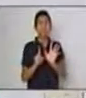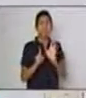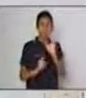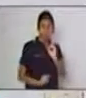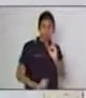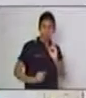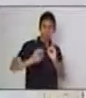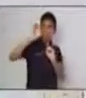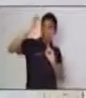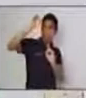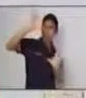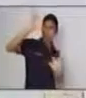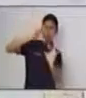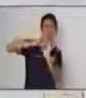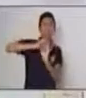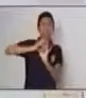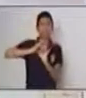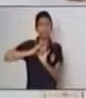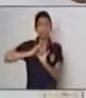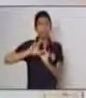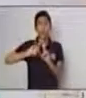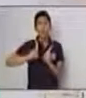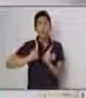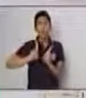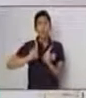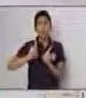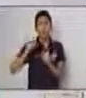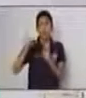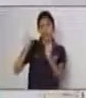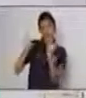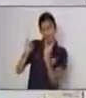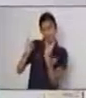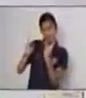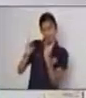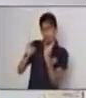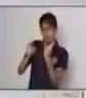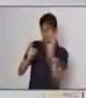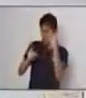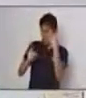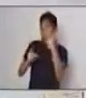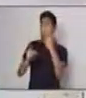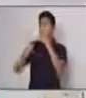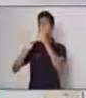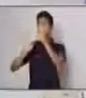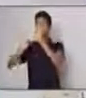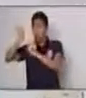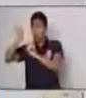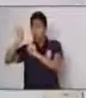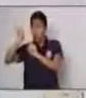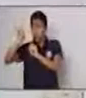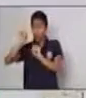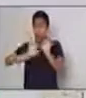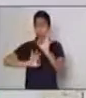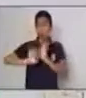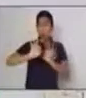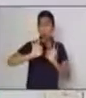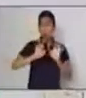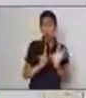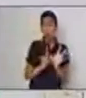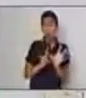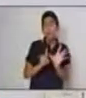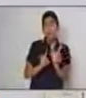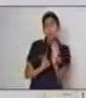3. ¿Cuál es el menor de estos dos múltiplos? ¿6 o